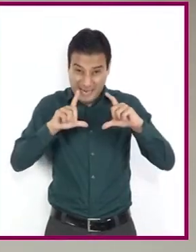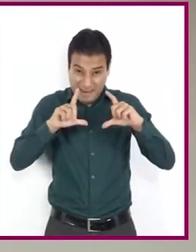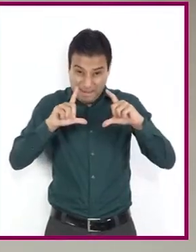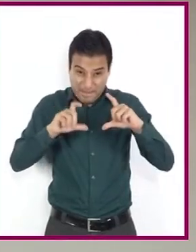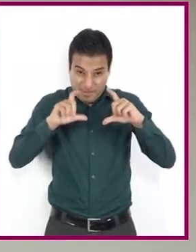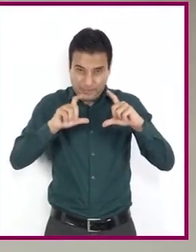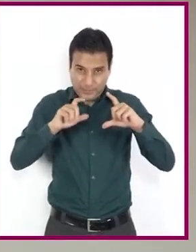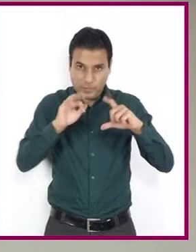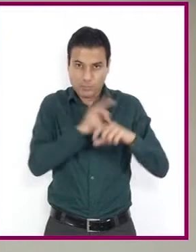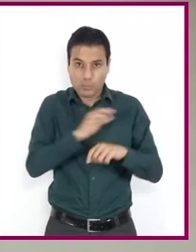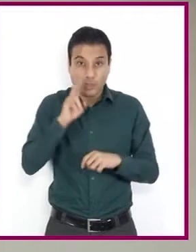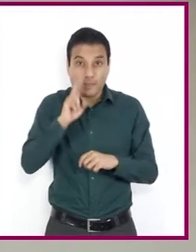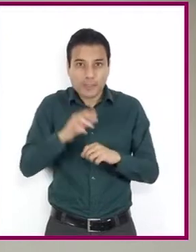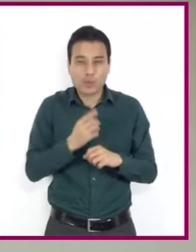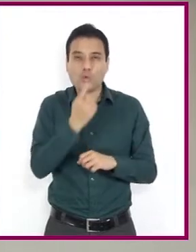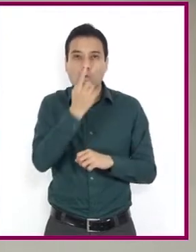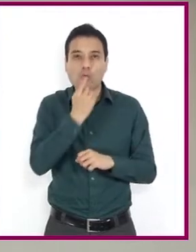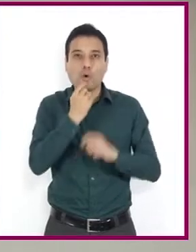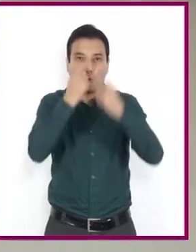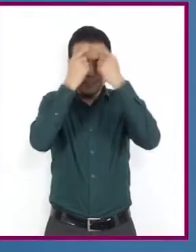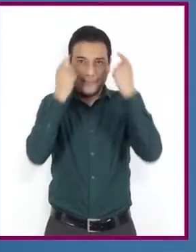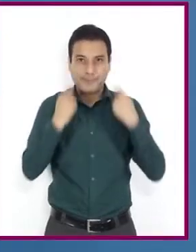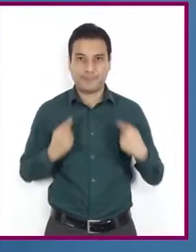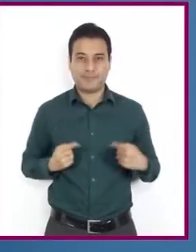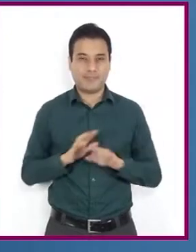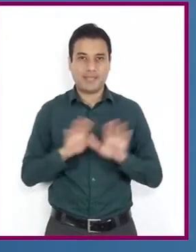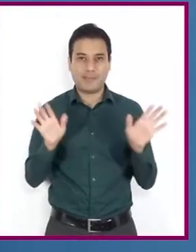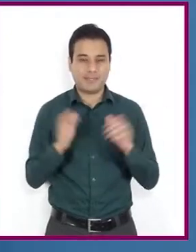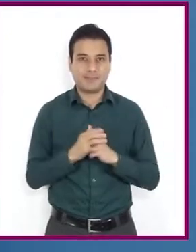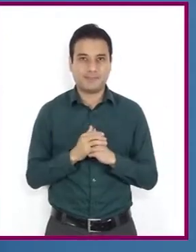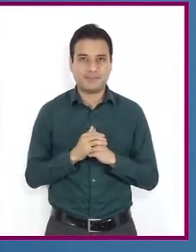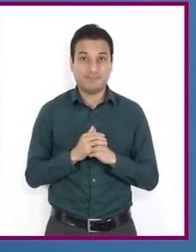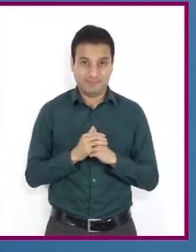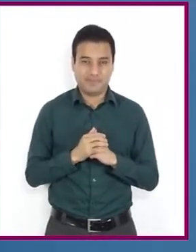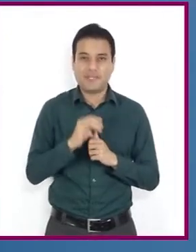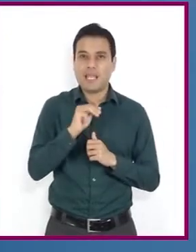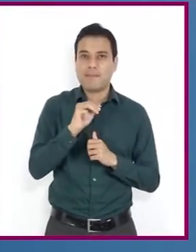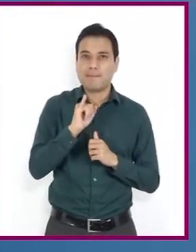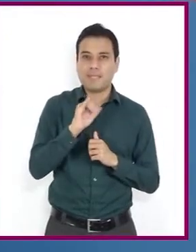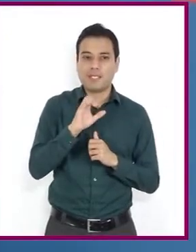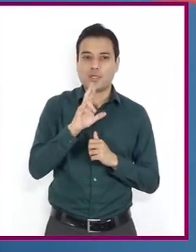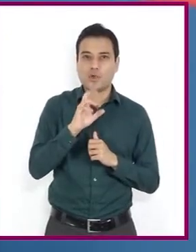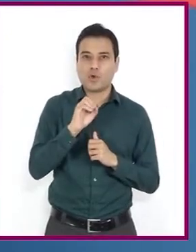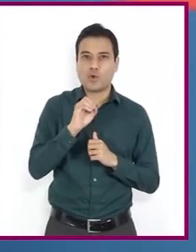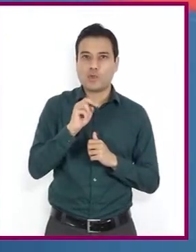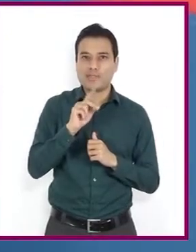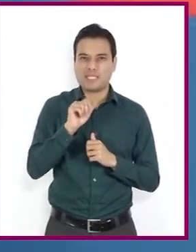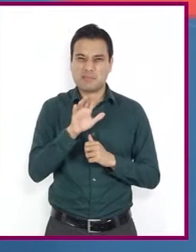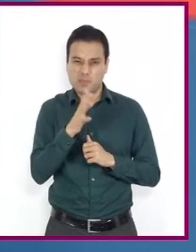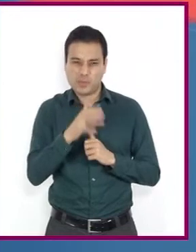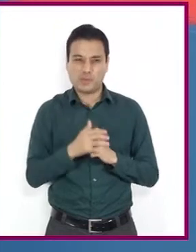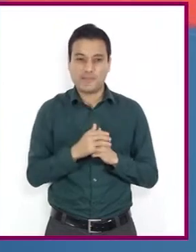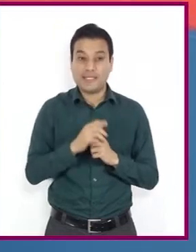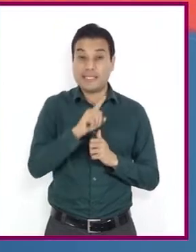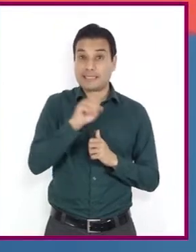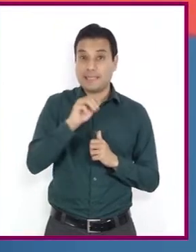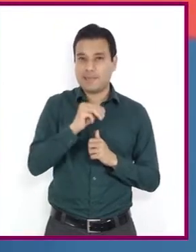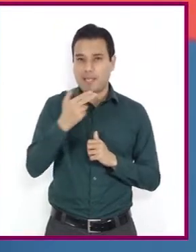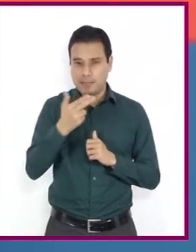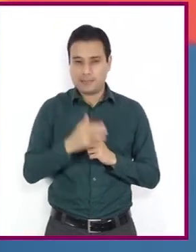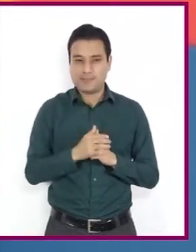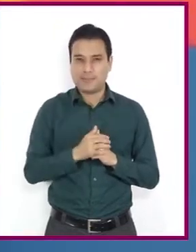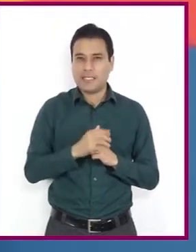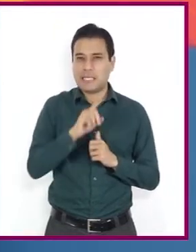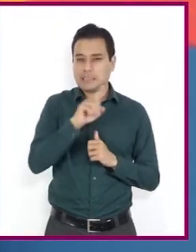observaría su silueta en distintos colores. Las microondas tienen una frecuencia de entre 100 MHz y